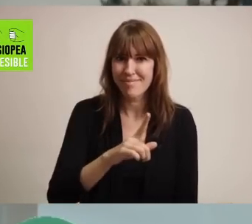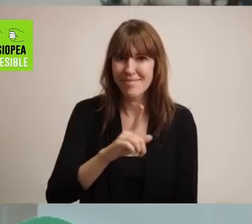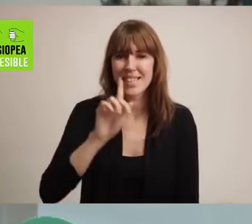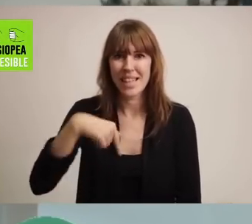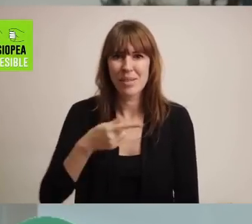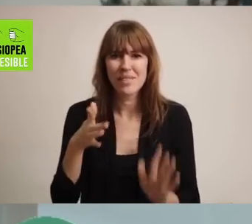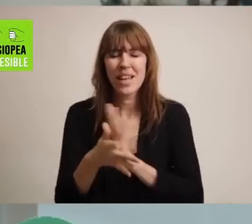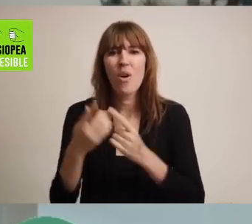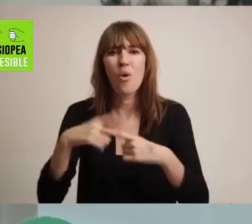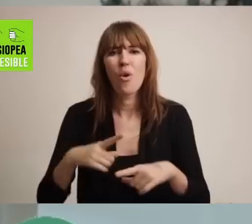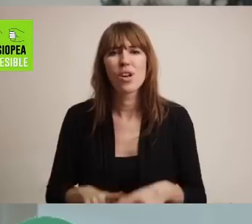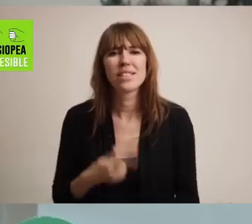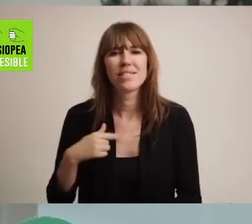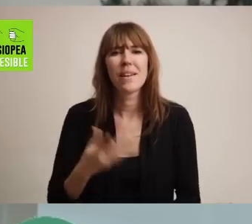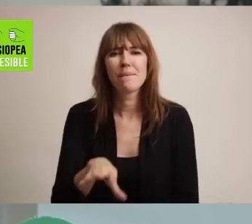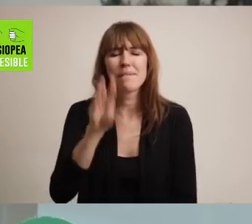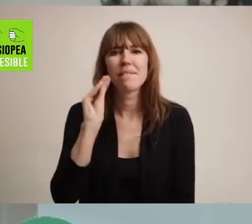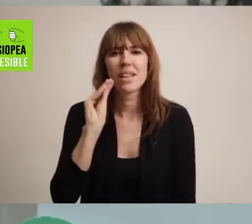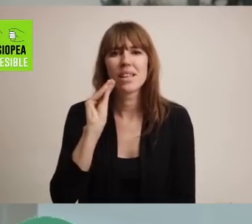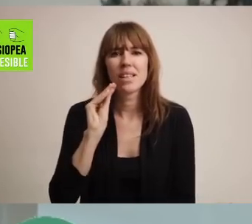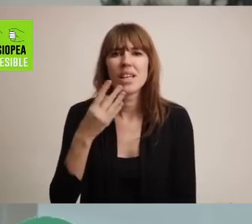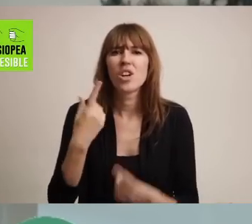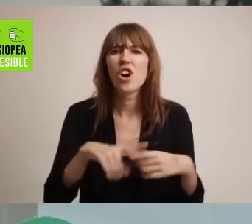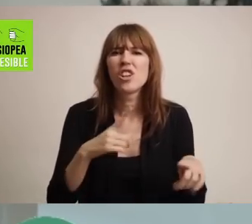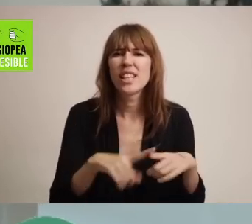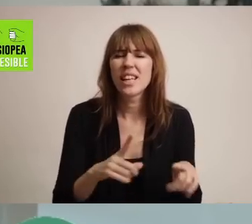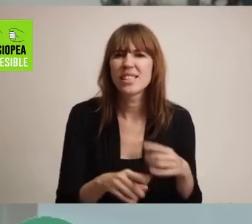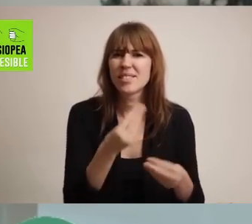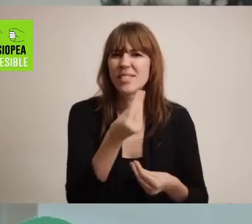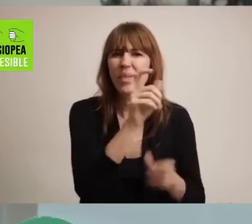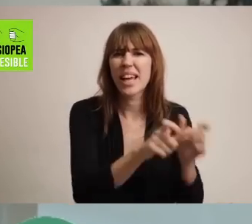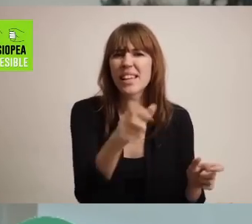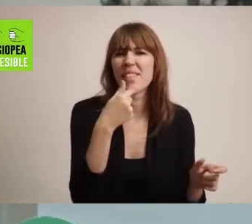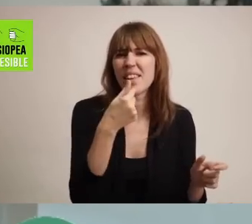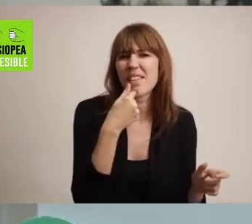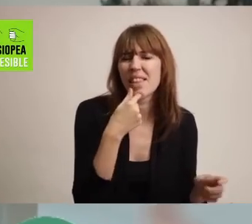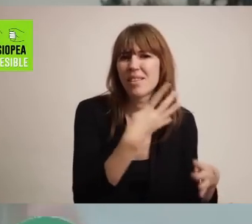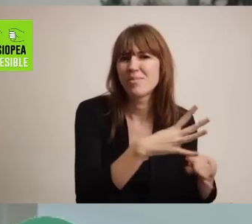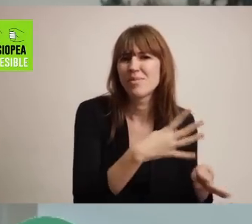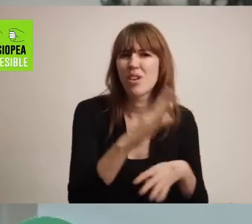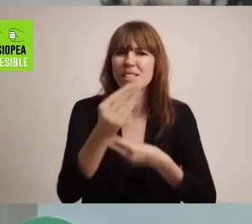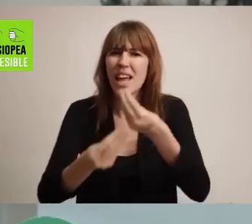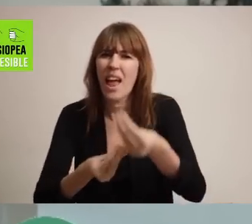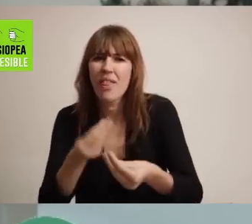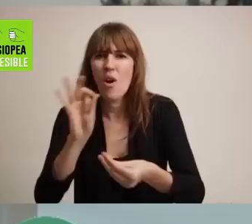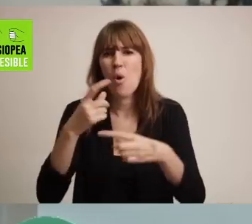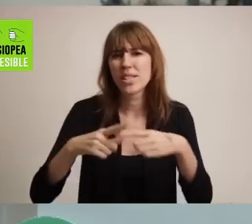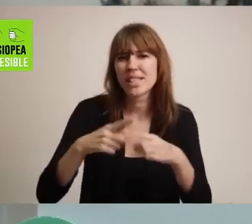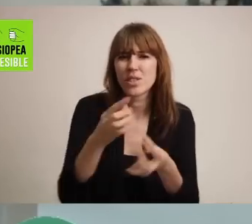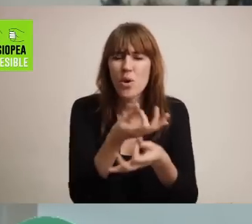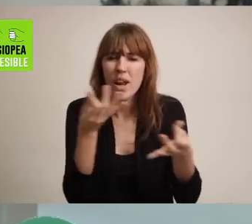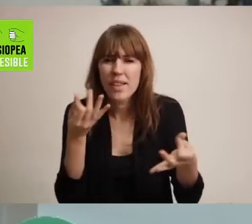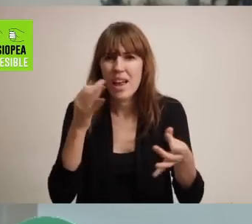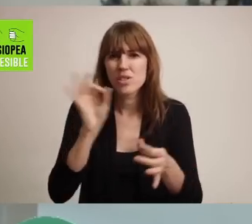No se deja llevar tanto por lo que se dice, se hace, se estima como lo correcto, como el camino